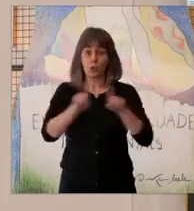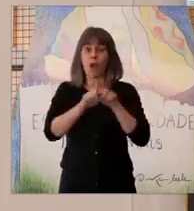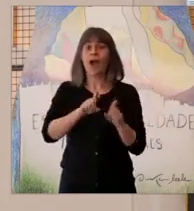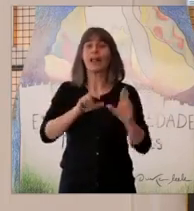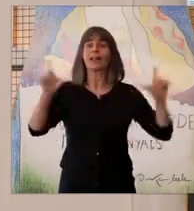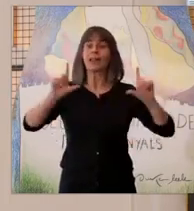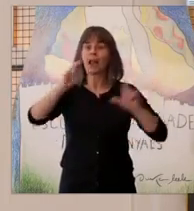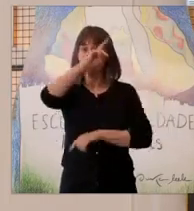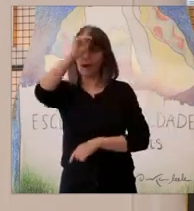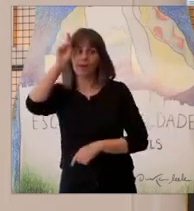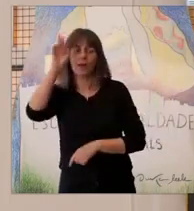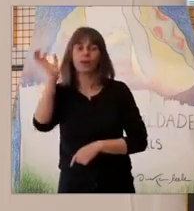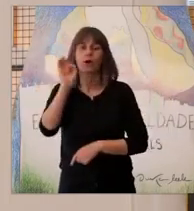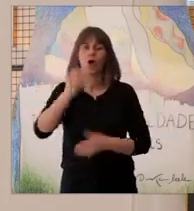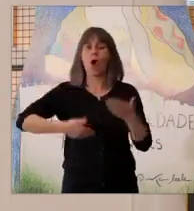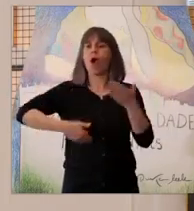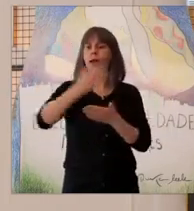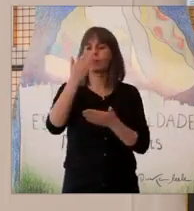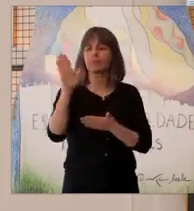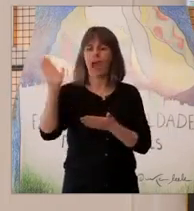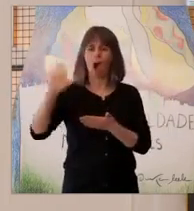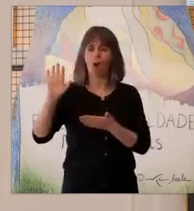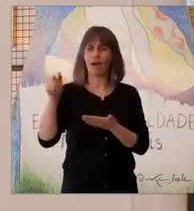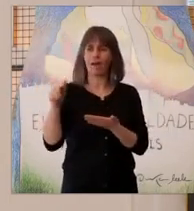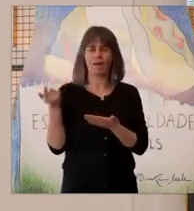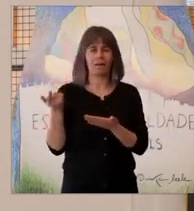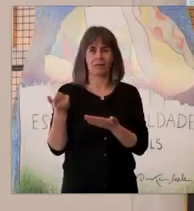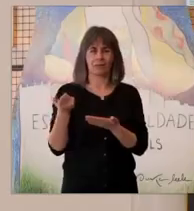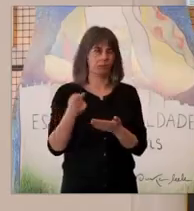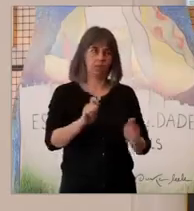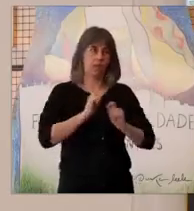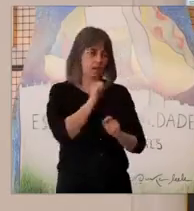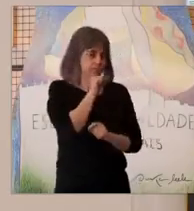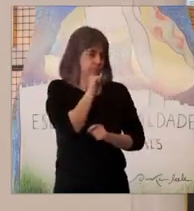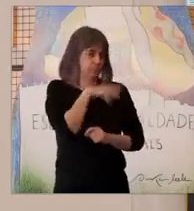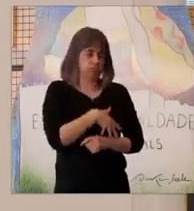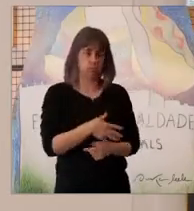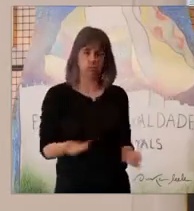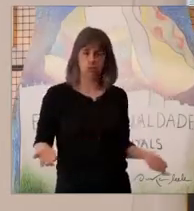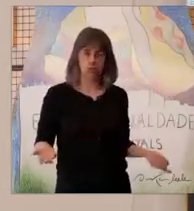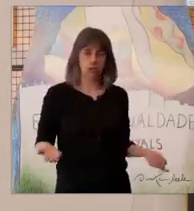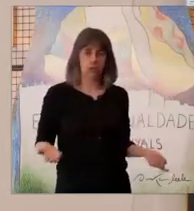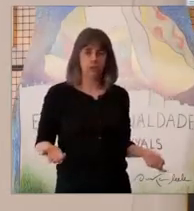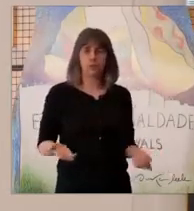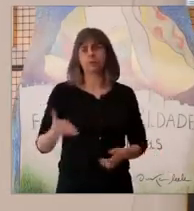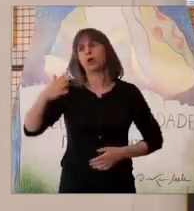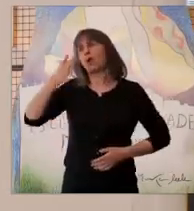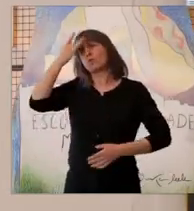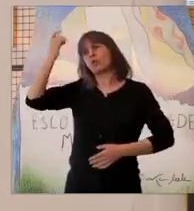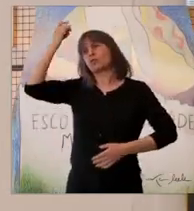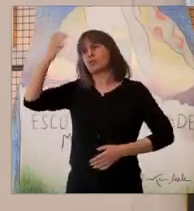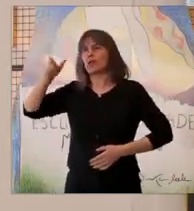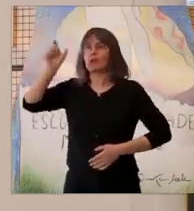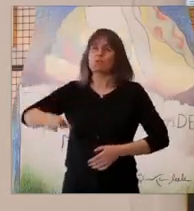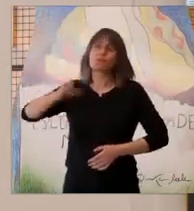o el de la revista propiamente o sea diciendo Ah por fin esta mujer